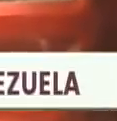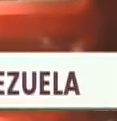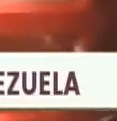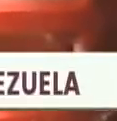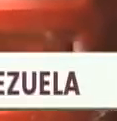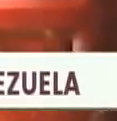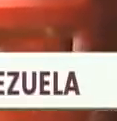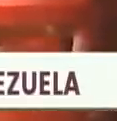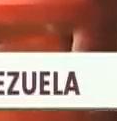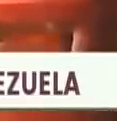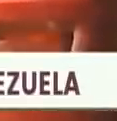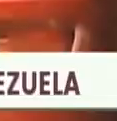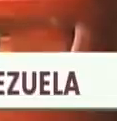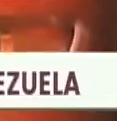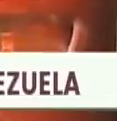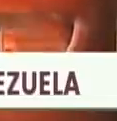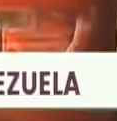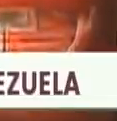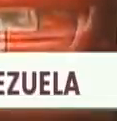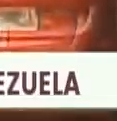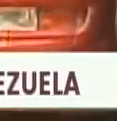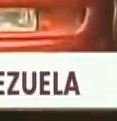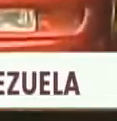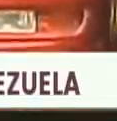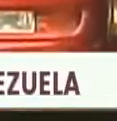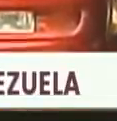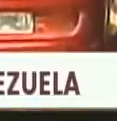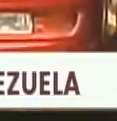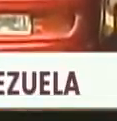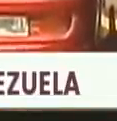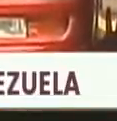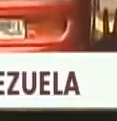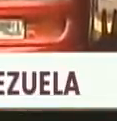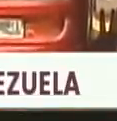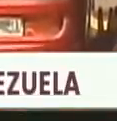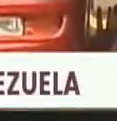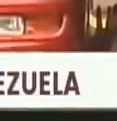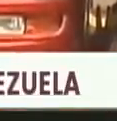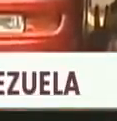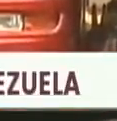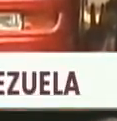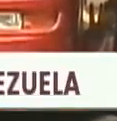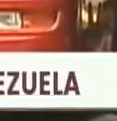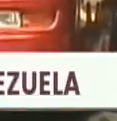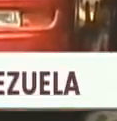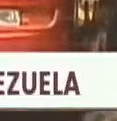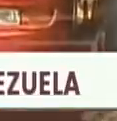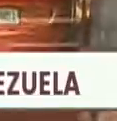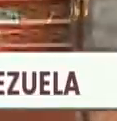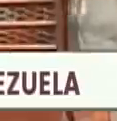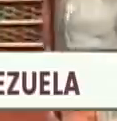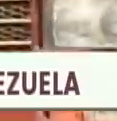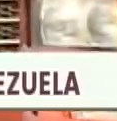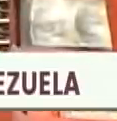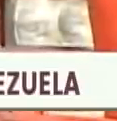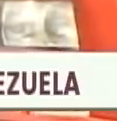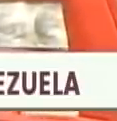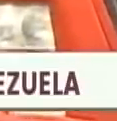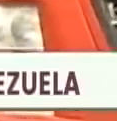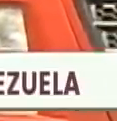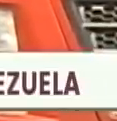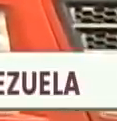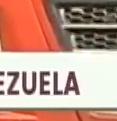han acompañado en la lucha formal de lo que ha sido la lucha sindical, la lucha de la clase